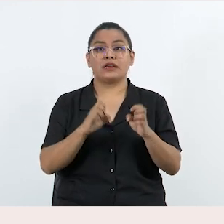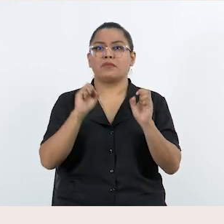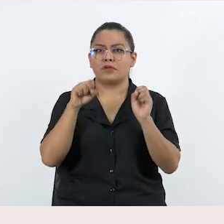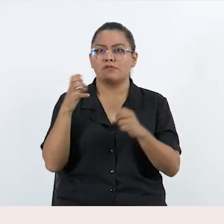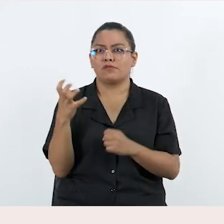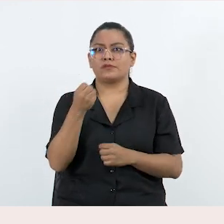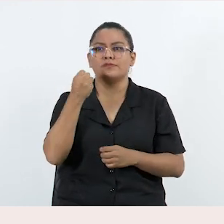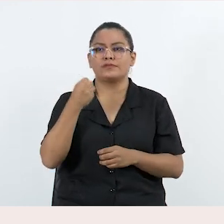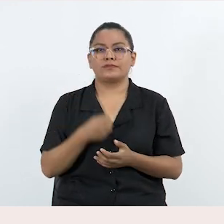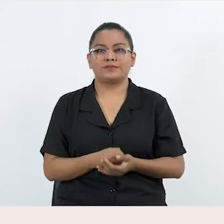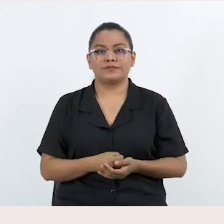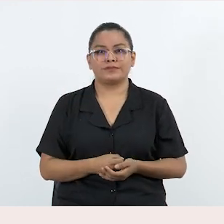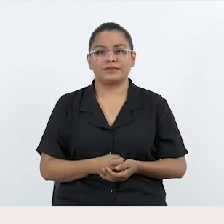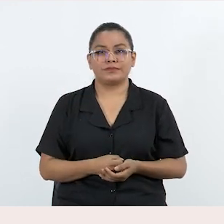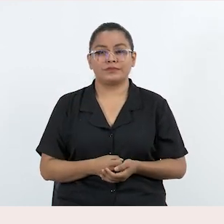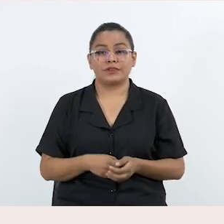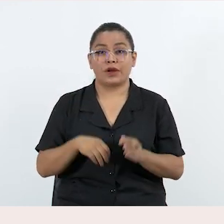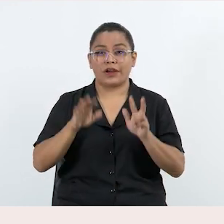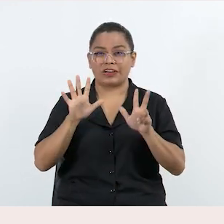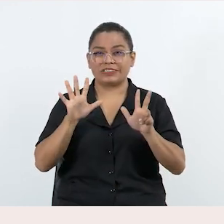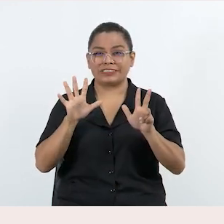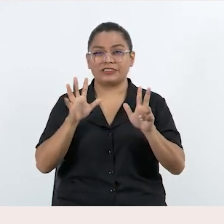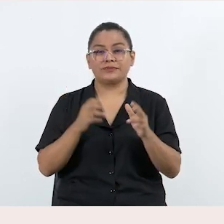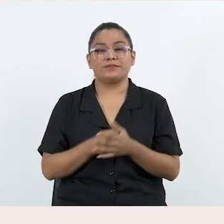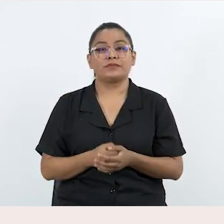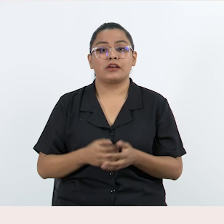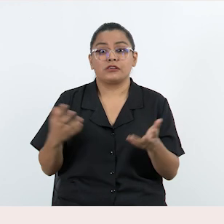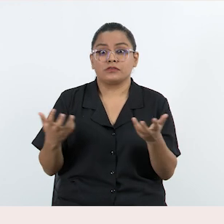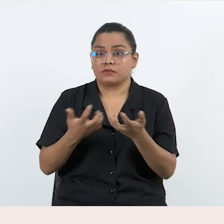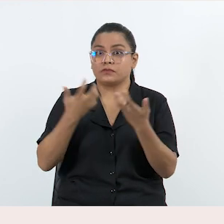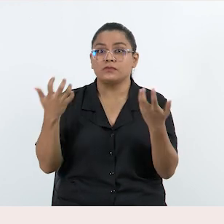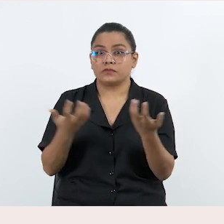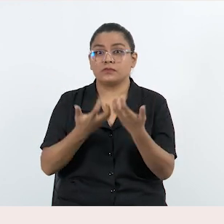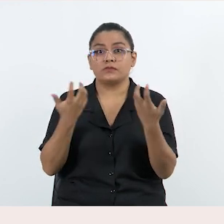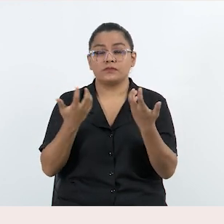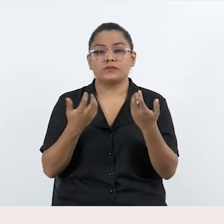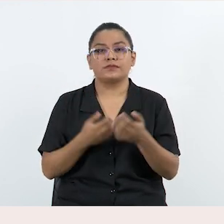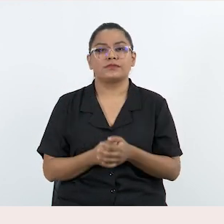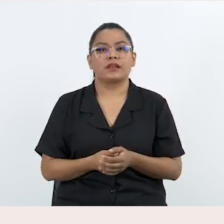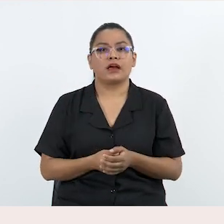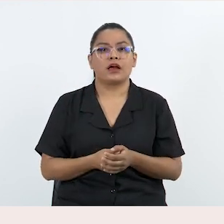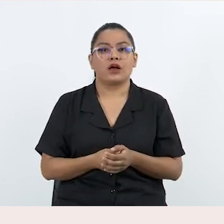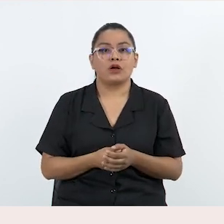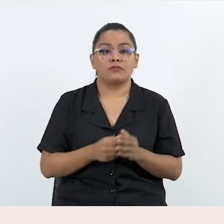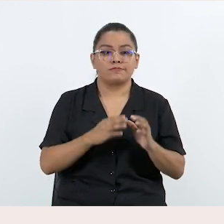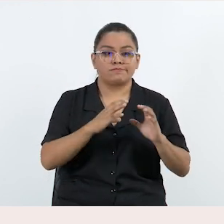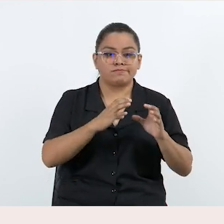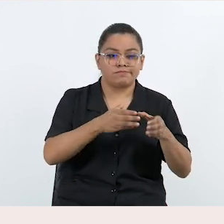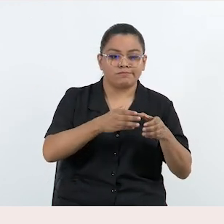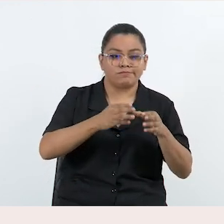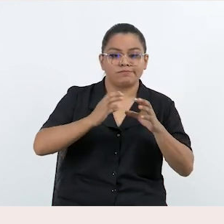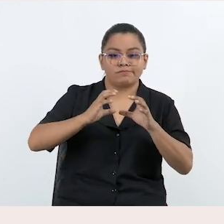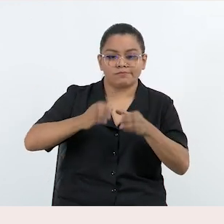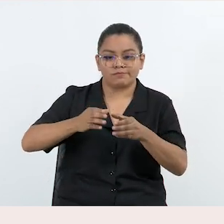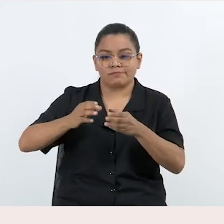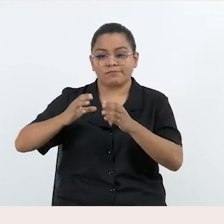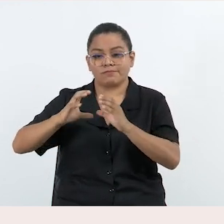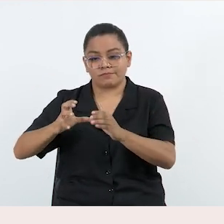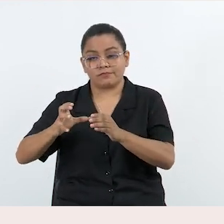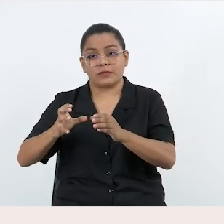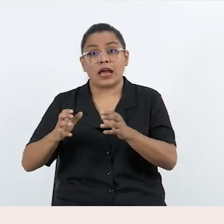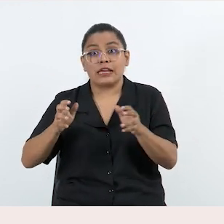alcanzar dichos aprendizajes. Paso 8. Investigación. Cada uno de los equipos